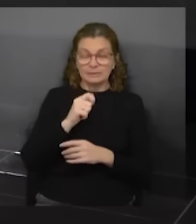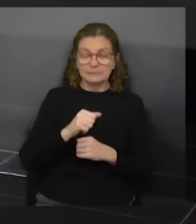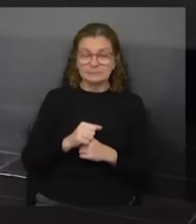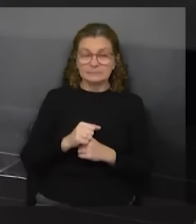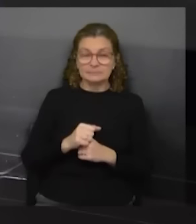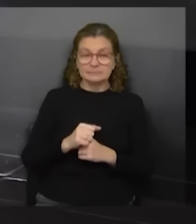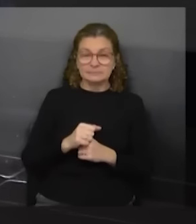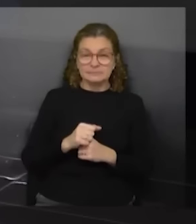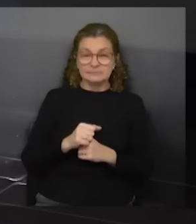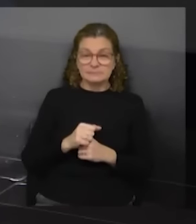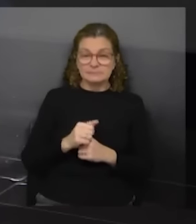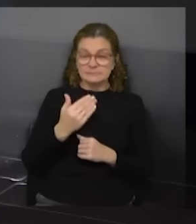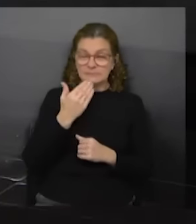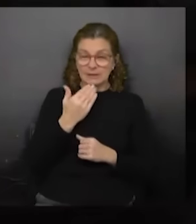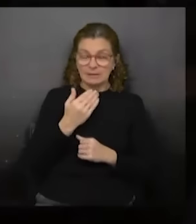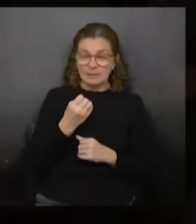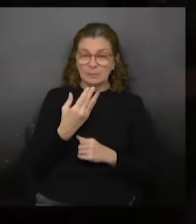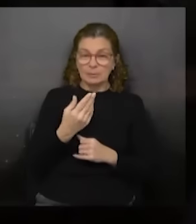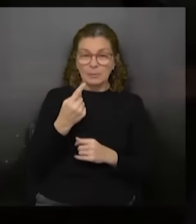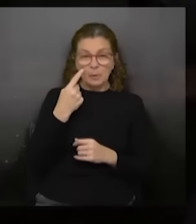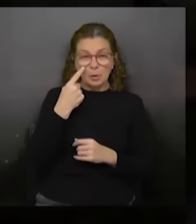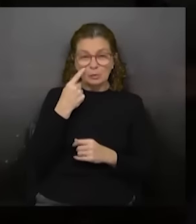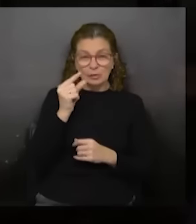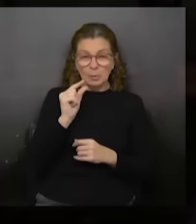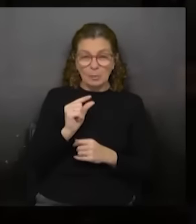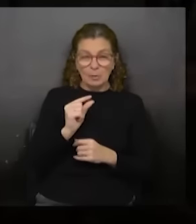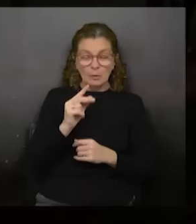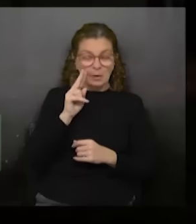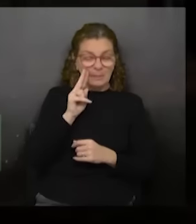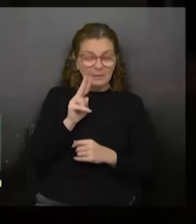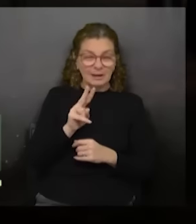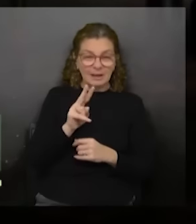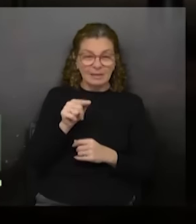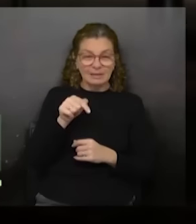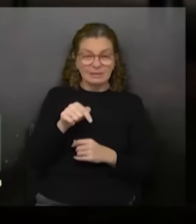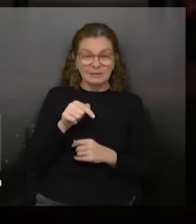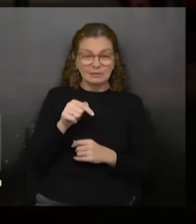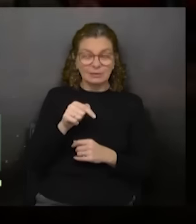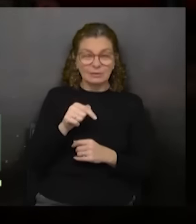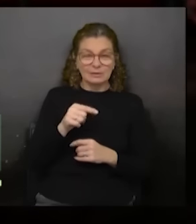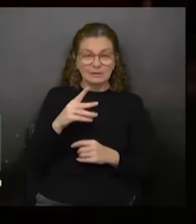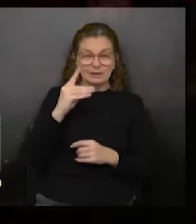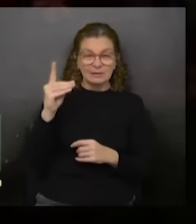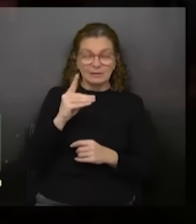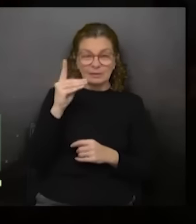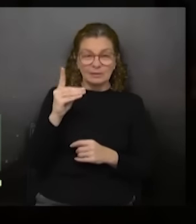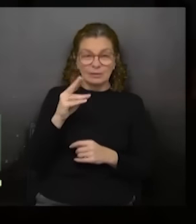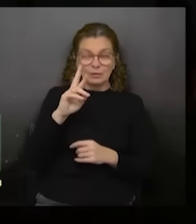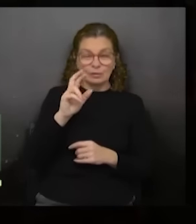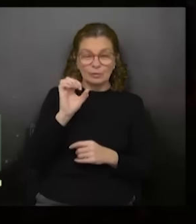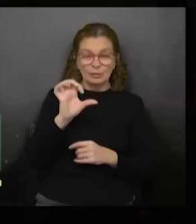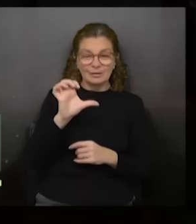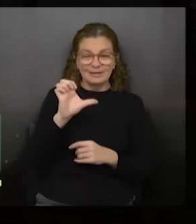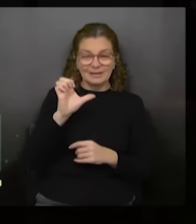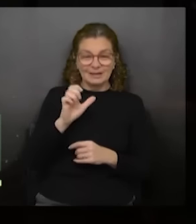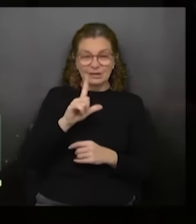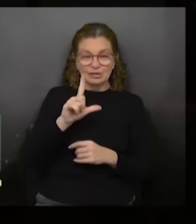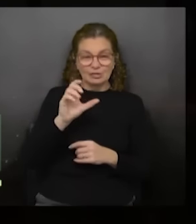noticias Gracias Martín porque vamos a conocer un poco la mirada en este caso de la diputada mar Eugenia rosello este